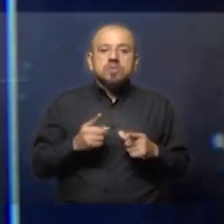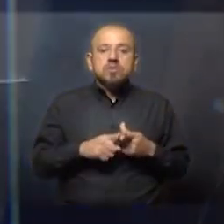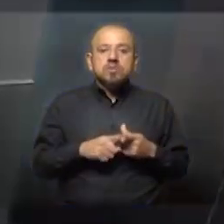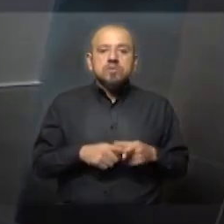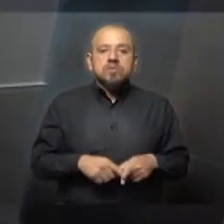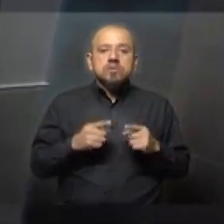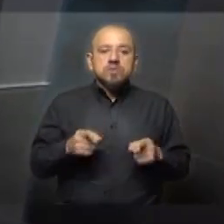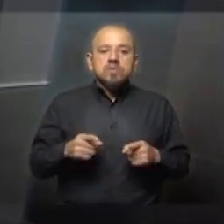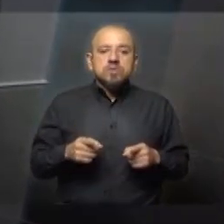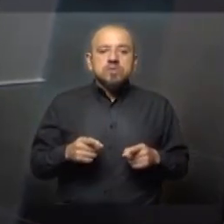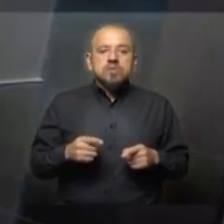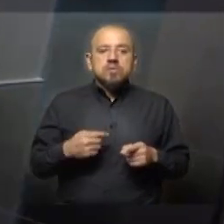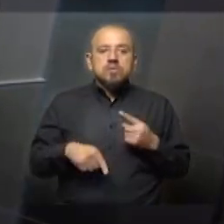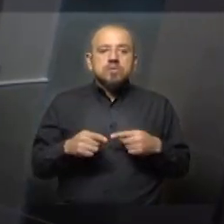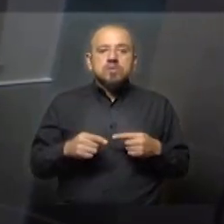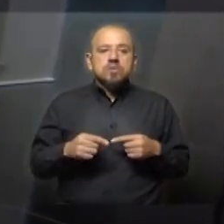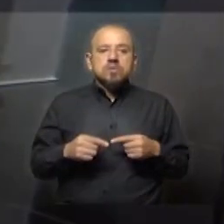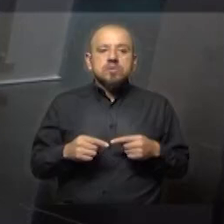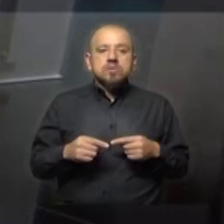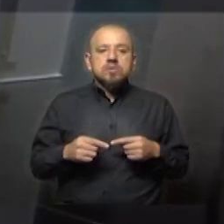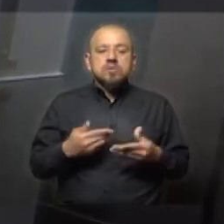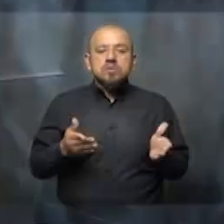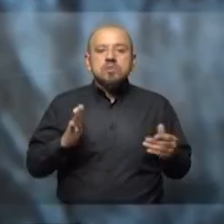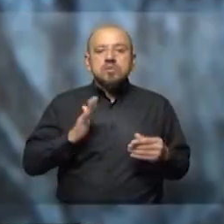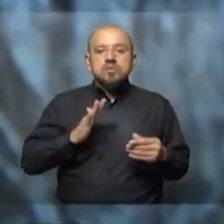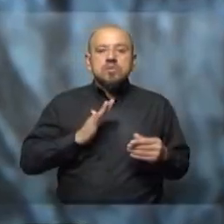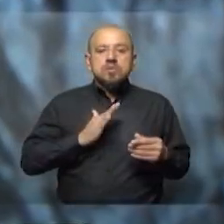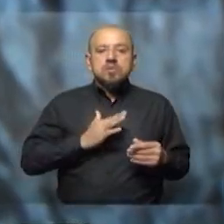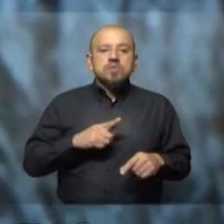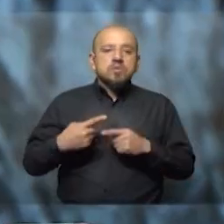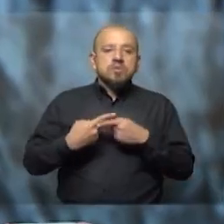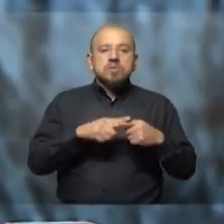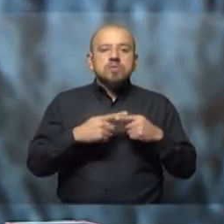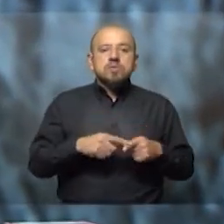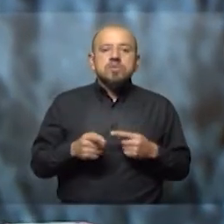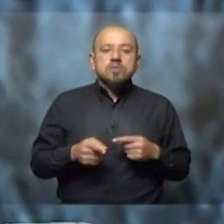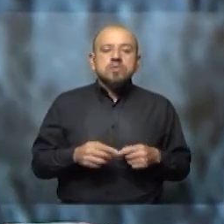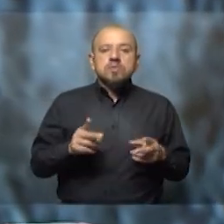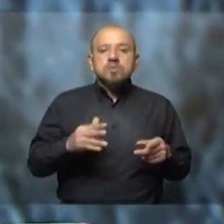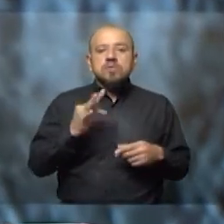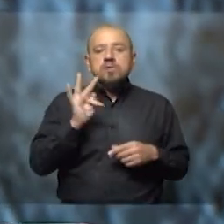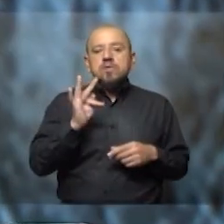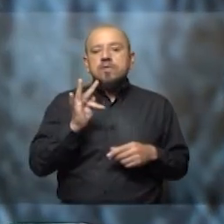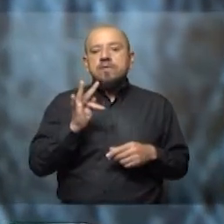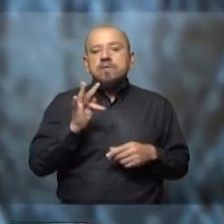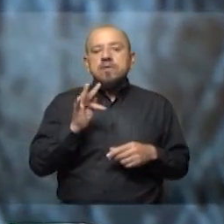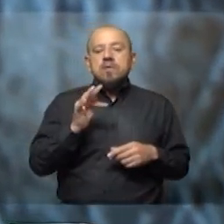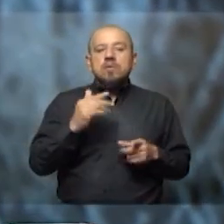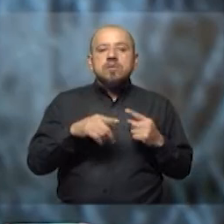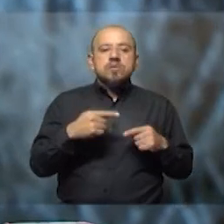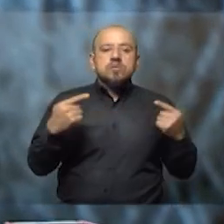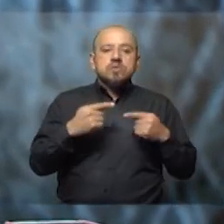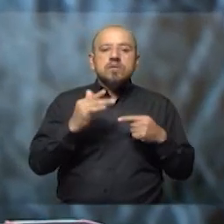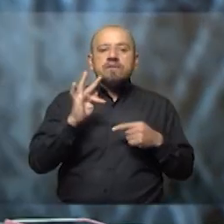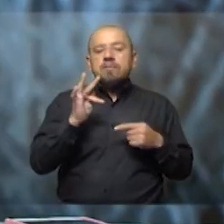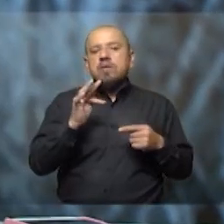dentro de estos estos varones no que hablaban sobre las mujeres y que discutían como decías todo el principio sobre feminismo los feministas y los antifeministas